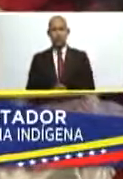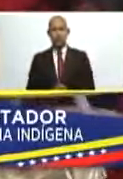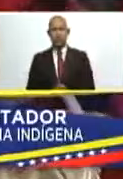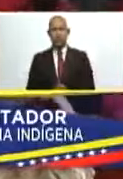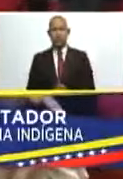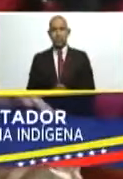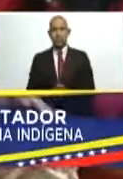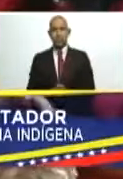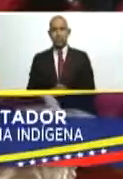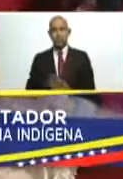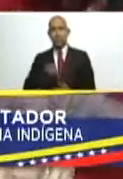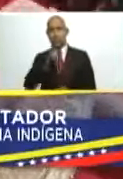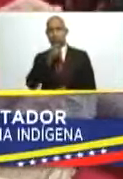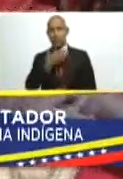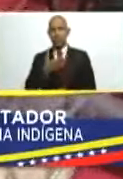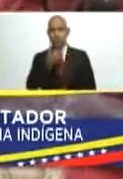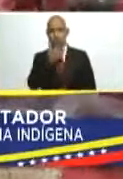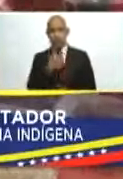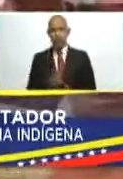Maravilloso,